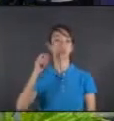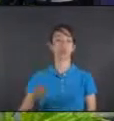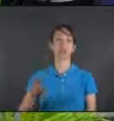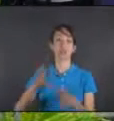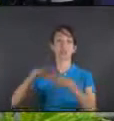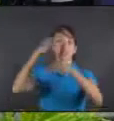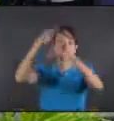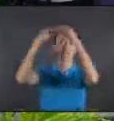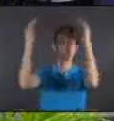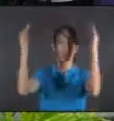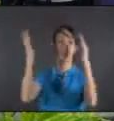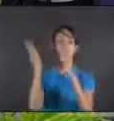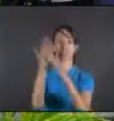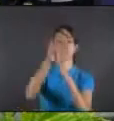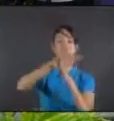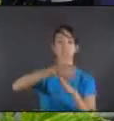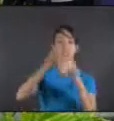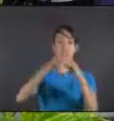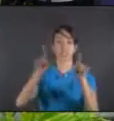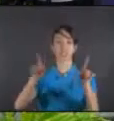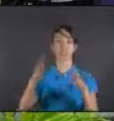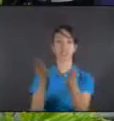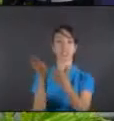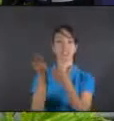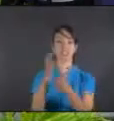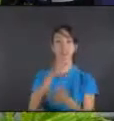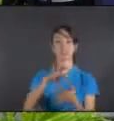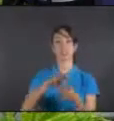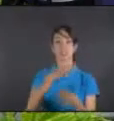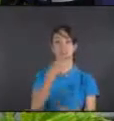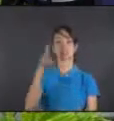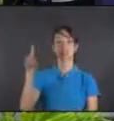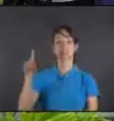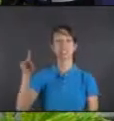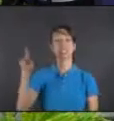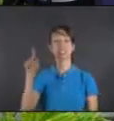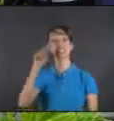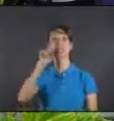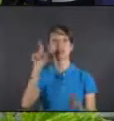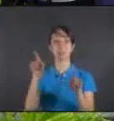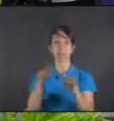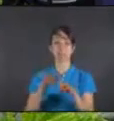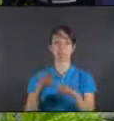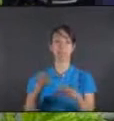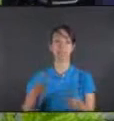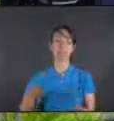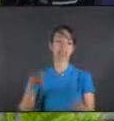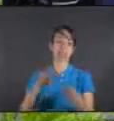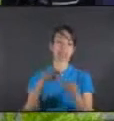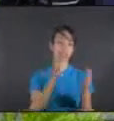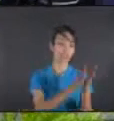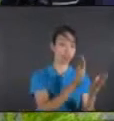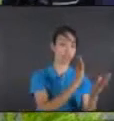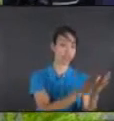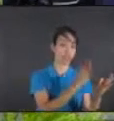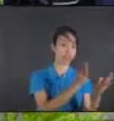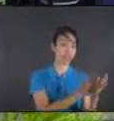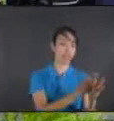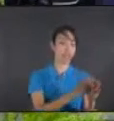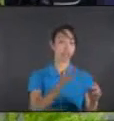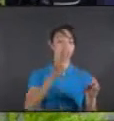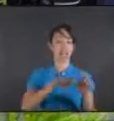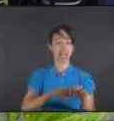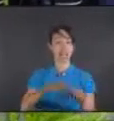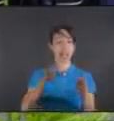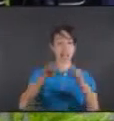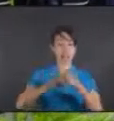Eso lo recibimos, lo creemos, nos lo apropiamos en el nombre del Señor Jesús.